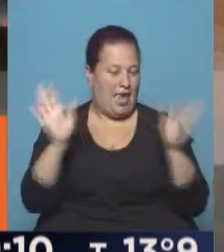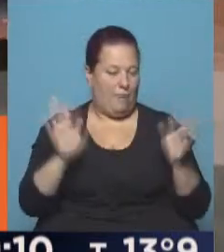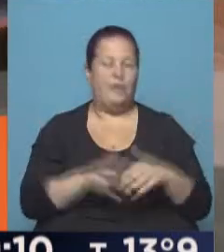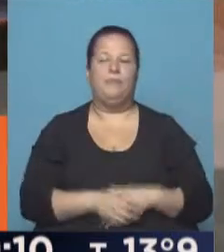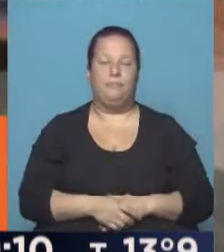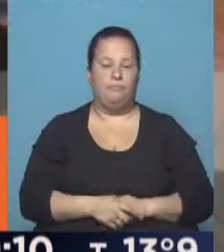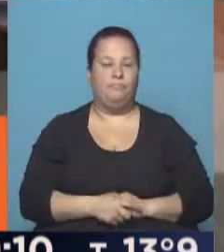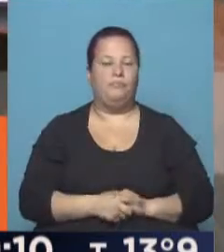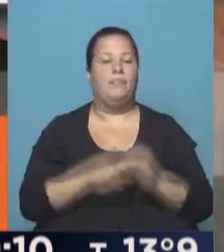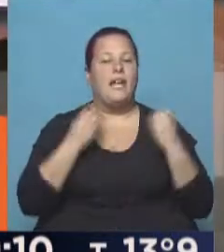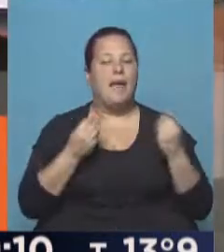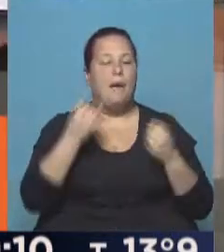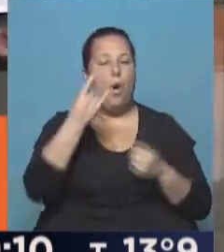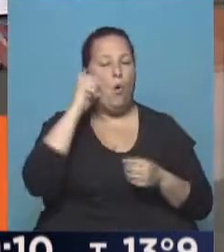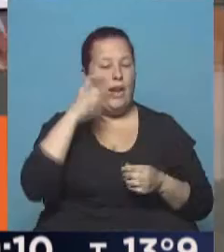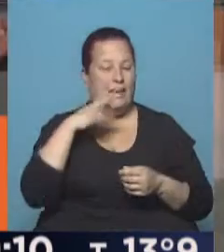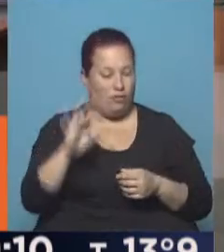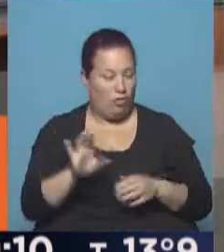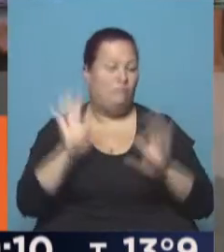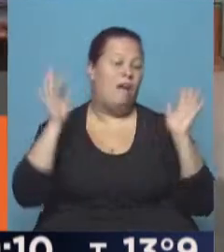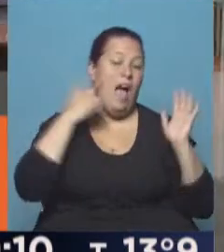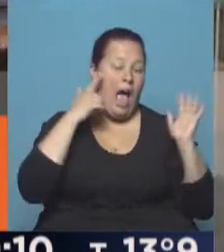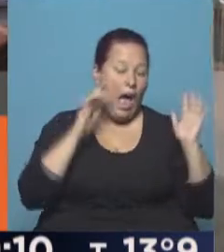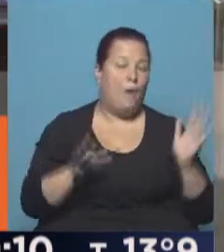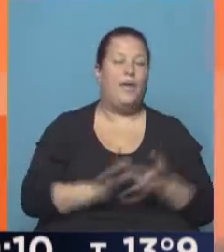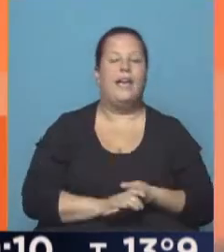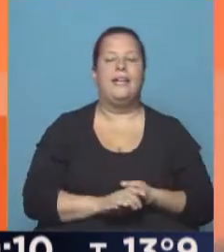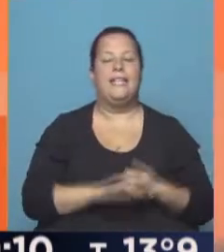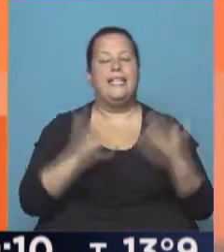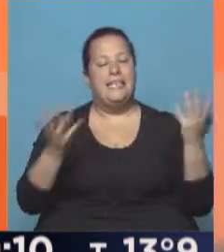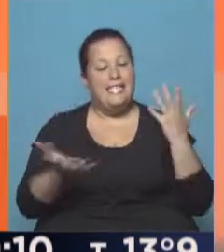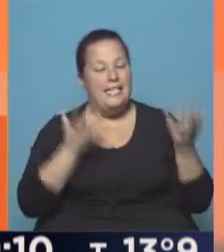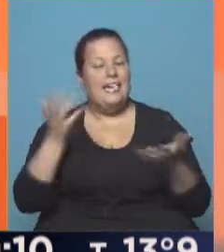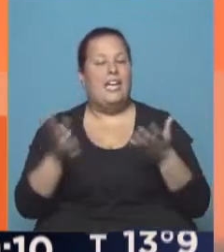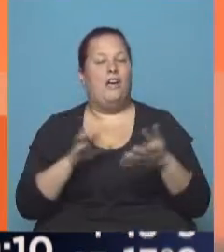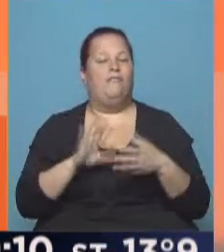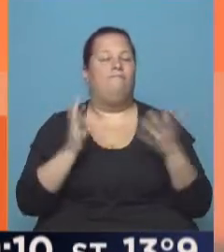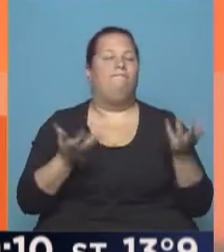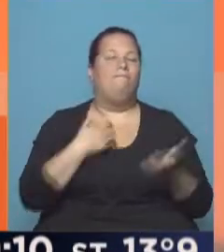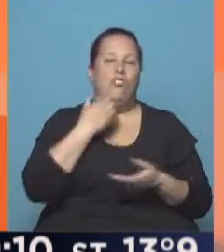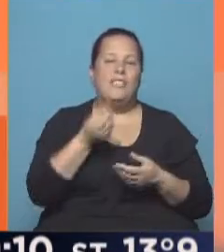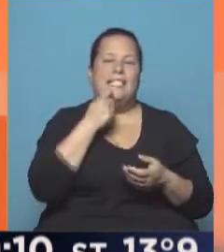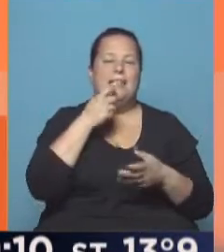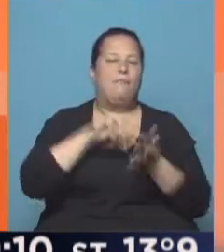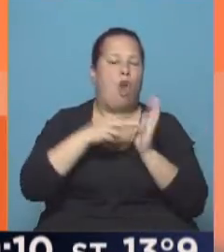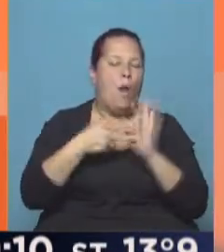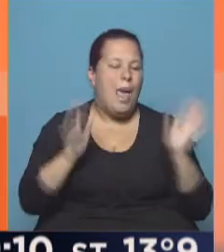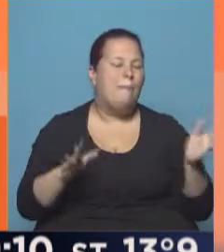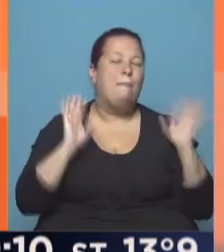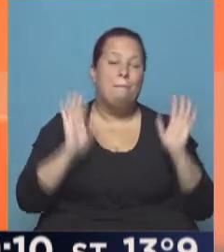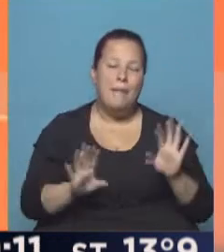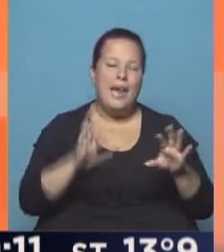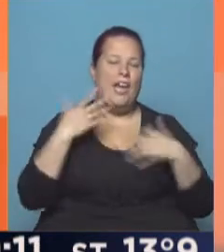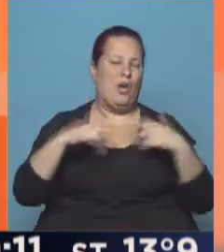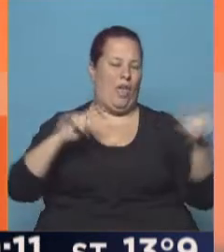absueltos. ¿Qué pasó con la UNESCO, Fer? Sí, hay que ver, ¿no? A ver, hay una no sé si llamarlo polémica, pero lo cierto es que hay una